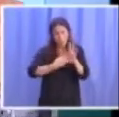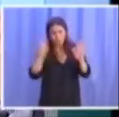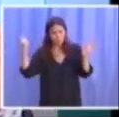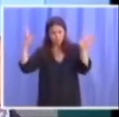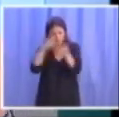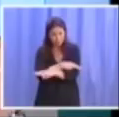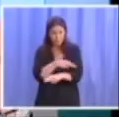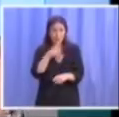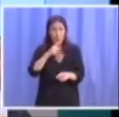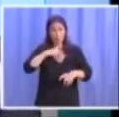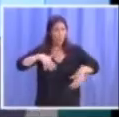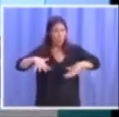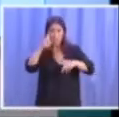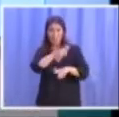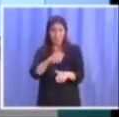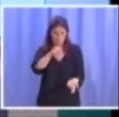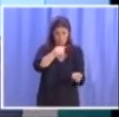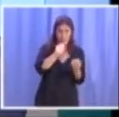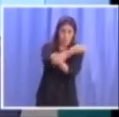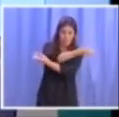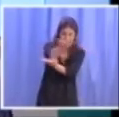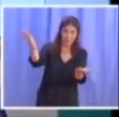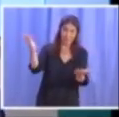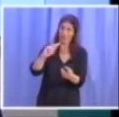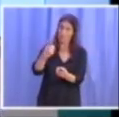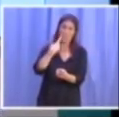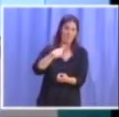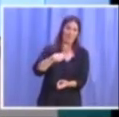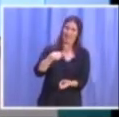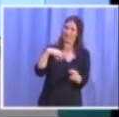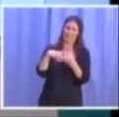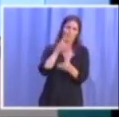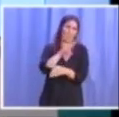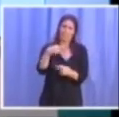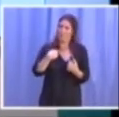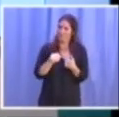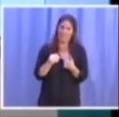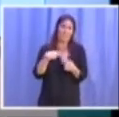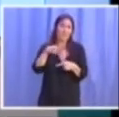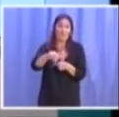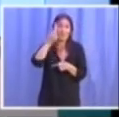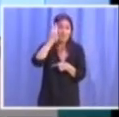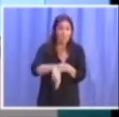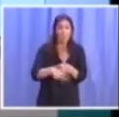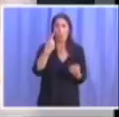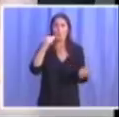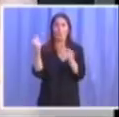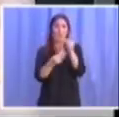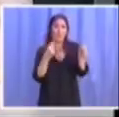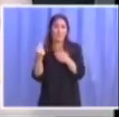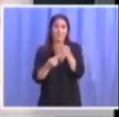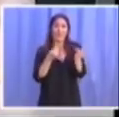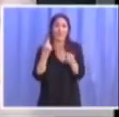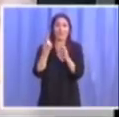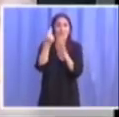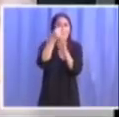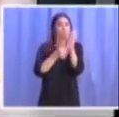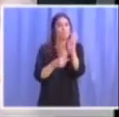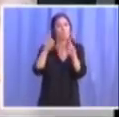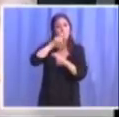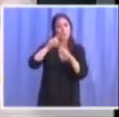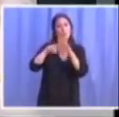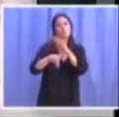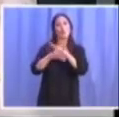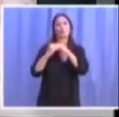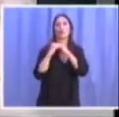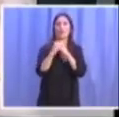van a mover a esa gente? Díganselo a ellos, no al Partido Popular, no a mí. Lo que hay es que un debate de un criterio sostenible